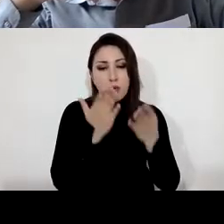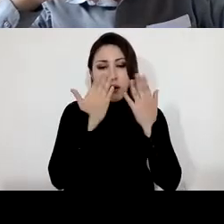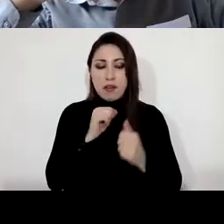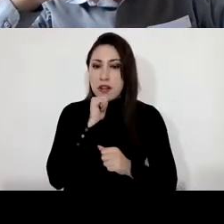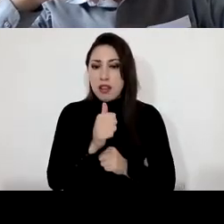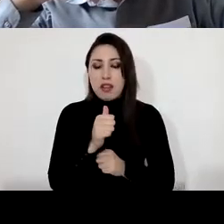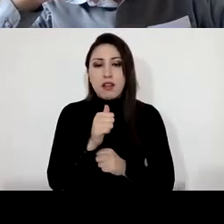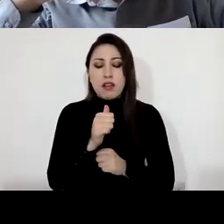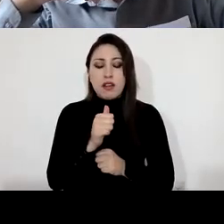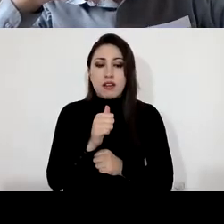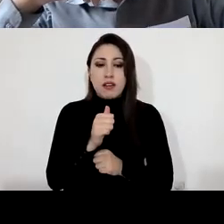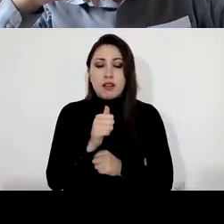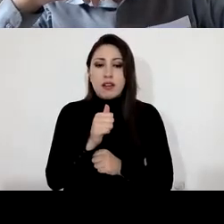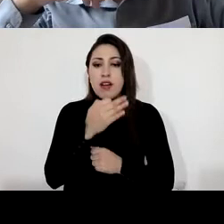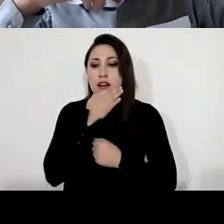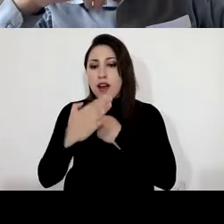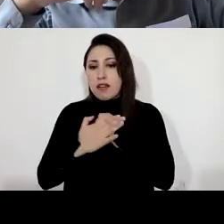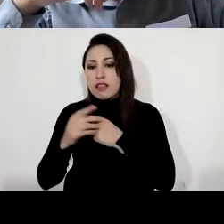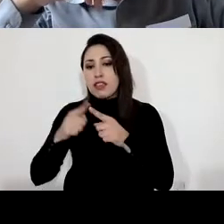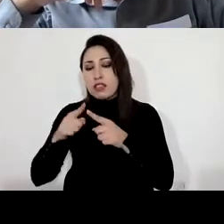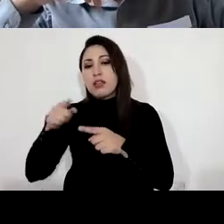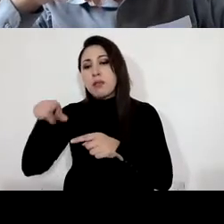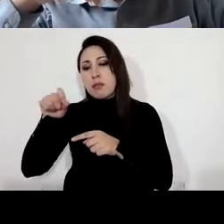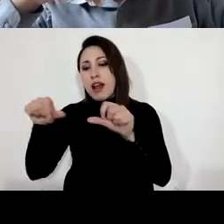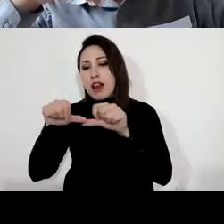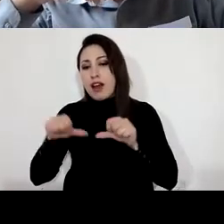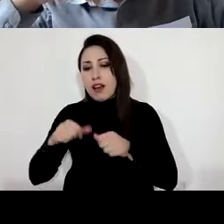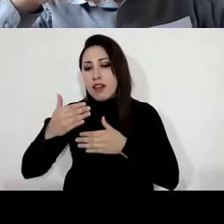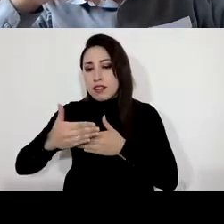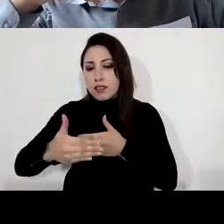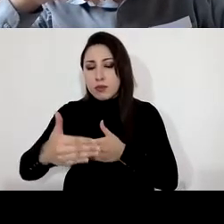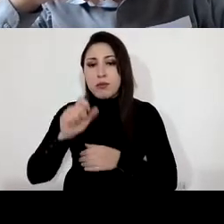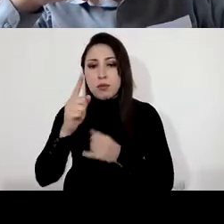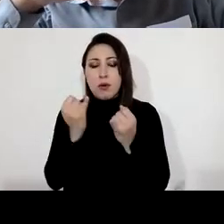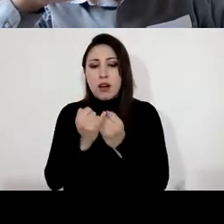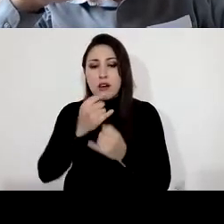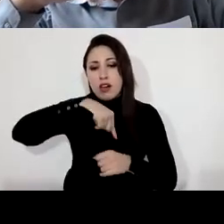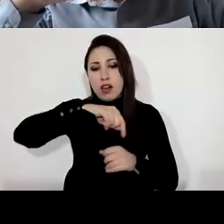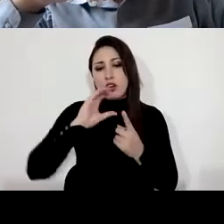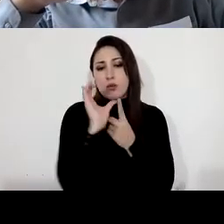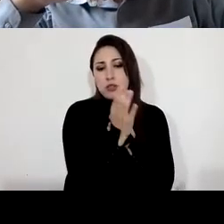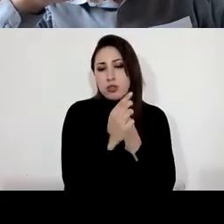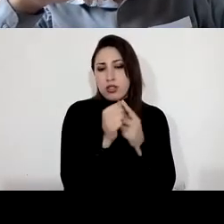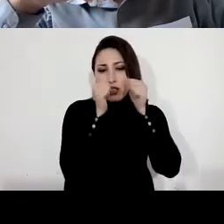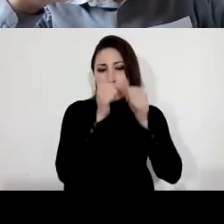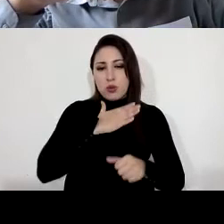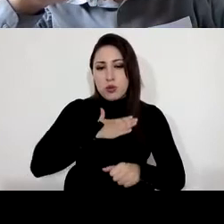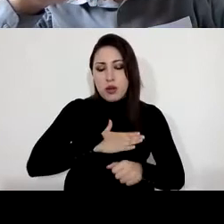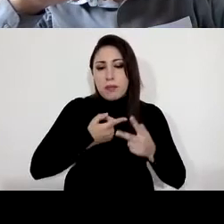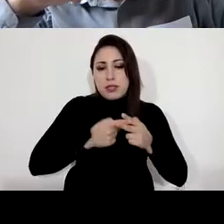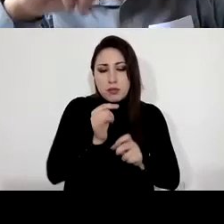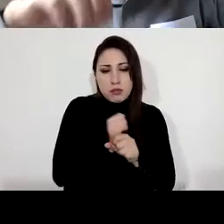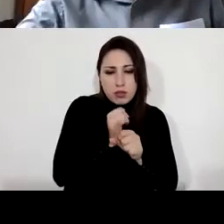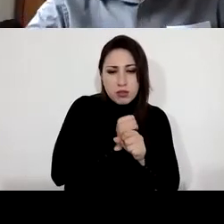nos informó el área de archivo, y también nosotros intentamos hacer una revisión, una búsqueda